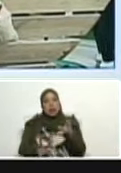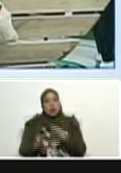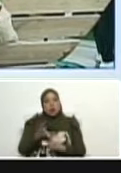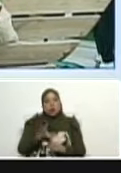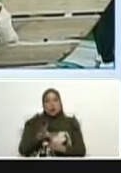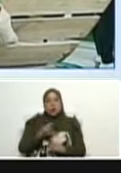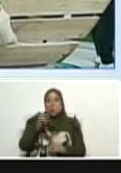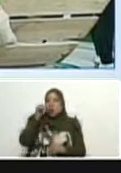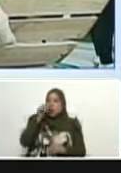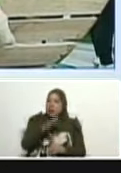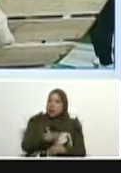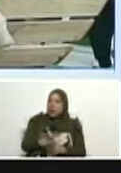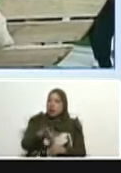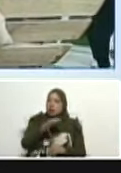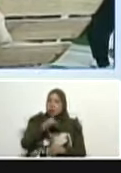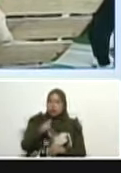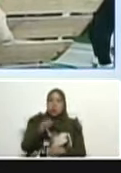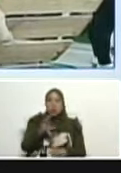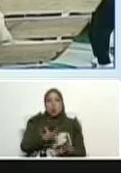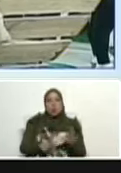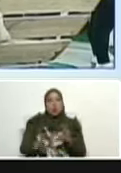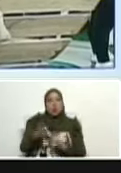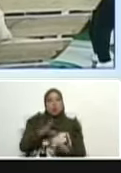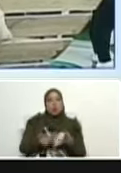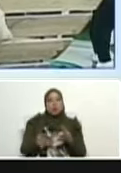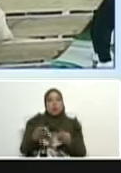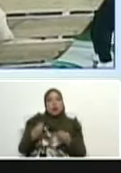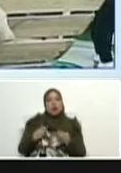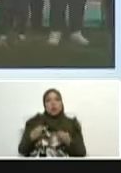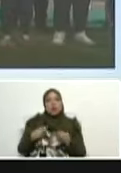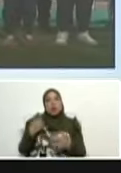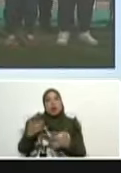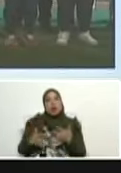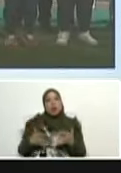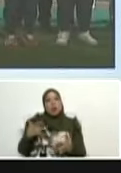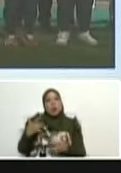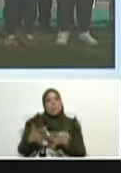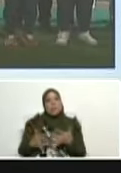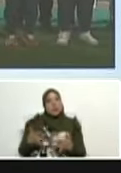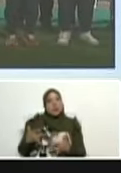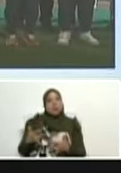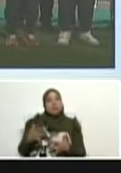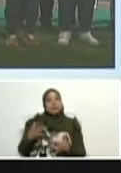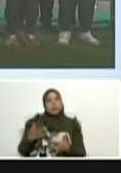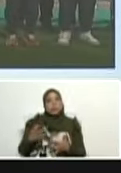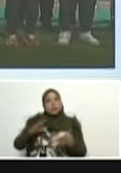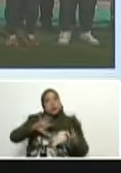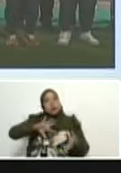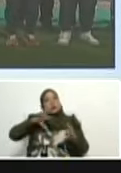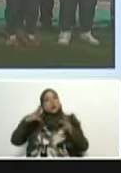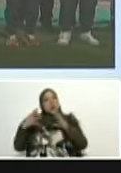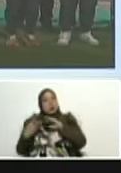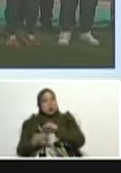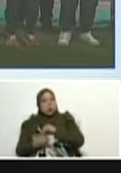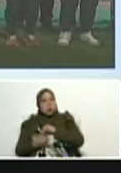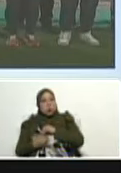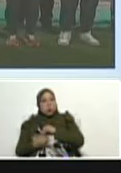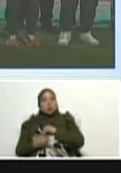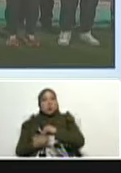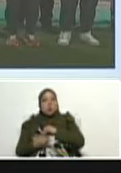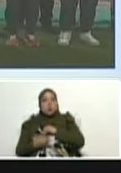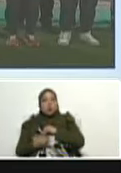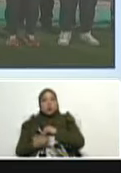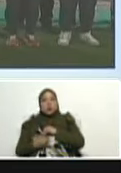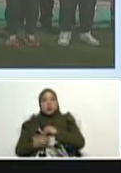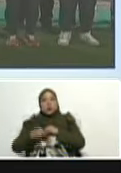el terreno, ciencia para la acción transformadora. Y este